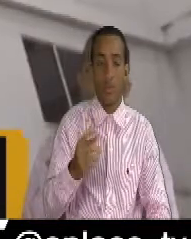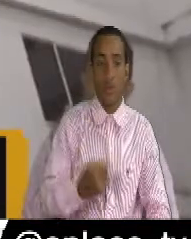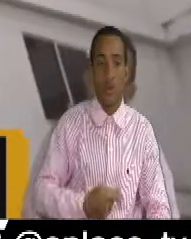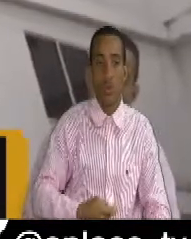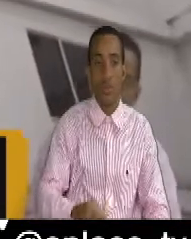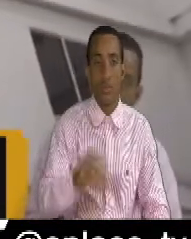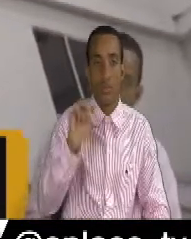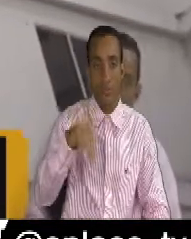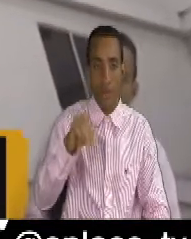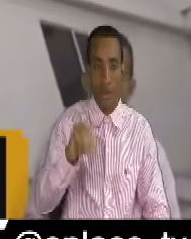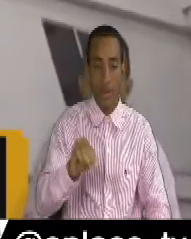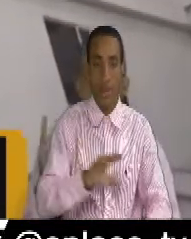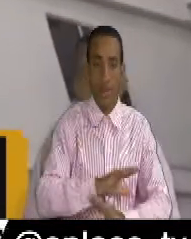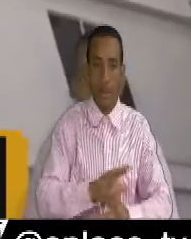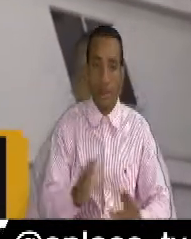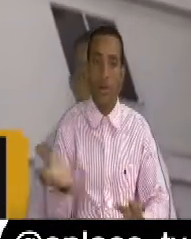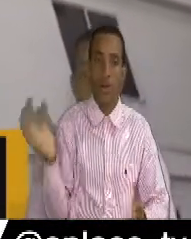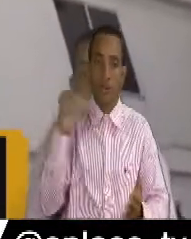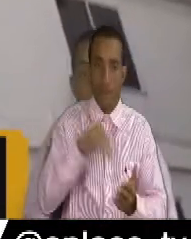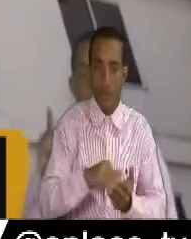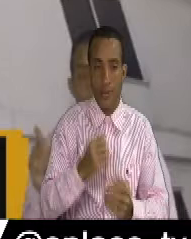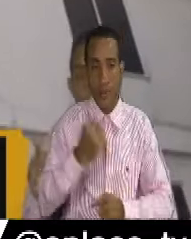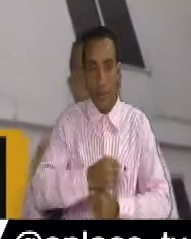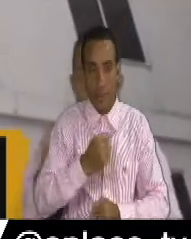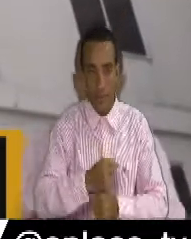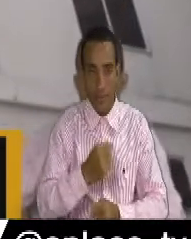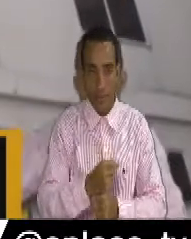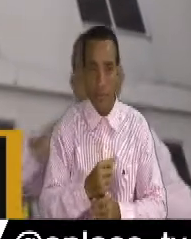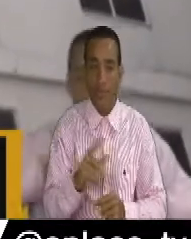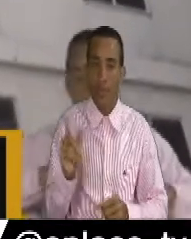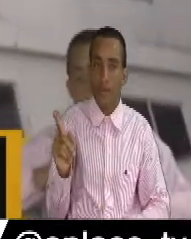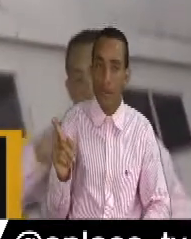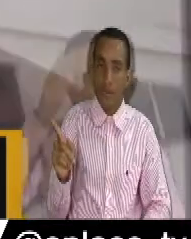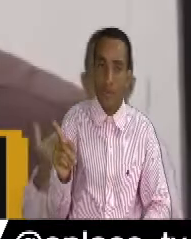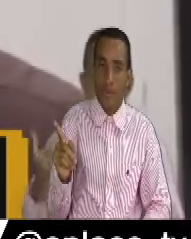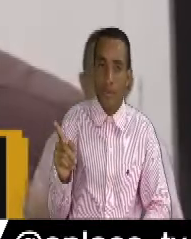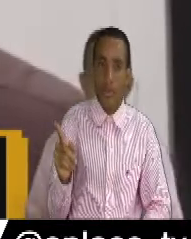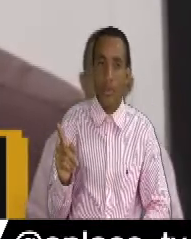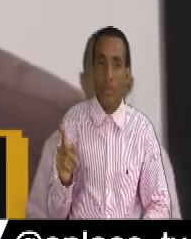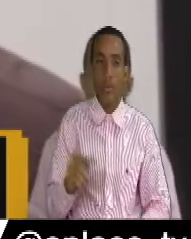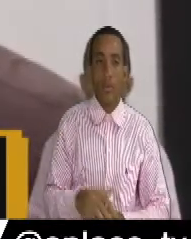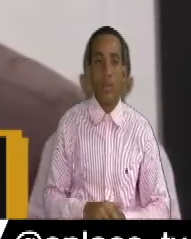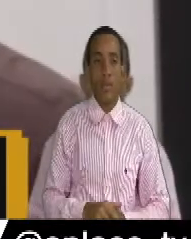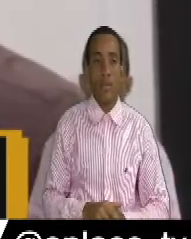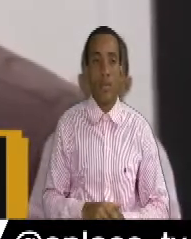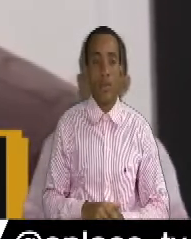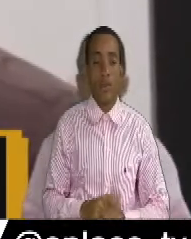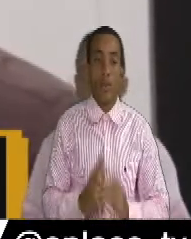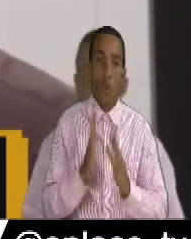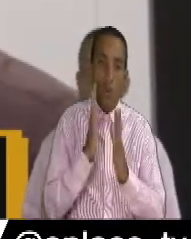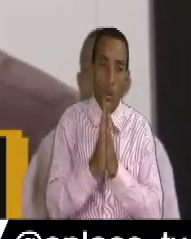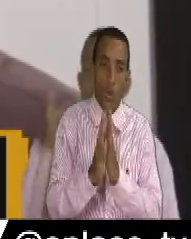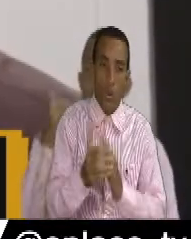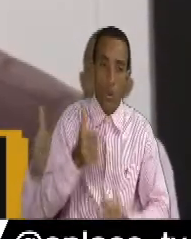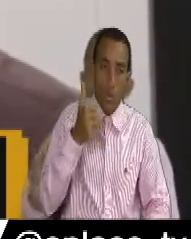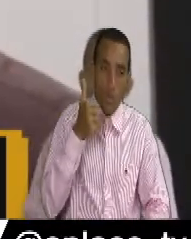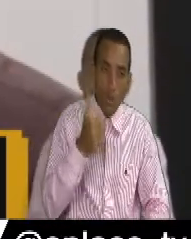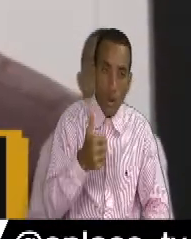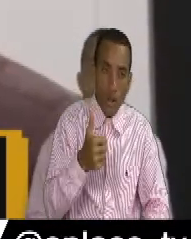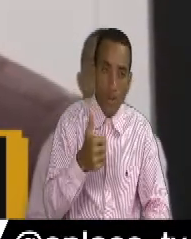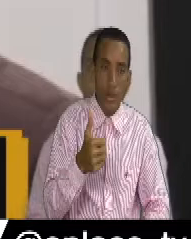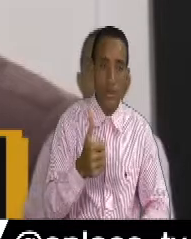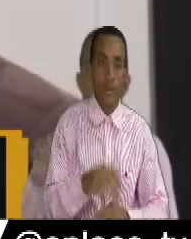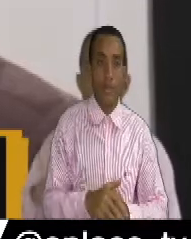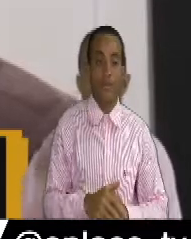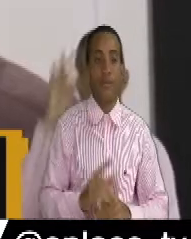se reiniciarán los trabajos del sector de urgencias de ese centro asistencial. Soy dador y traigo buenas noticias para el hospital y